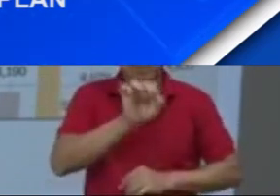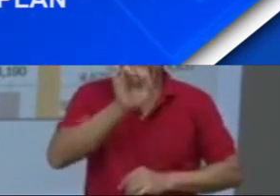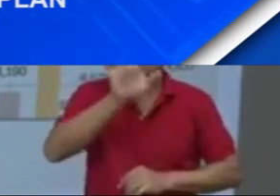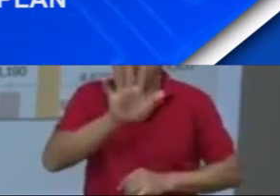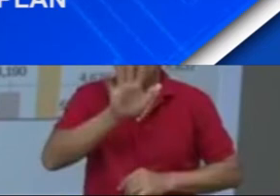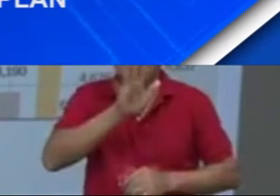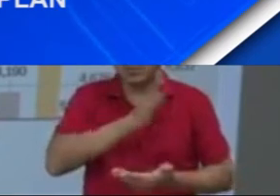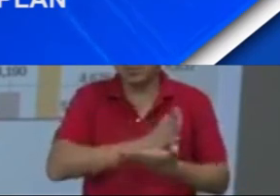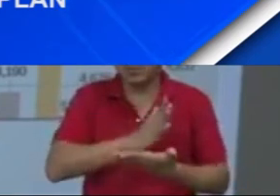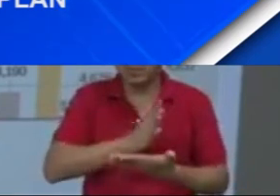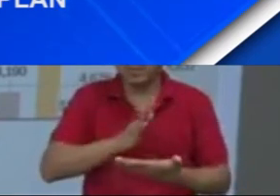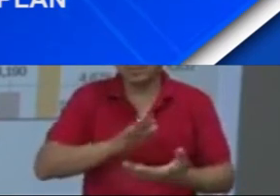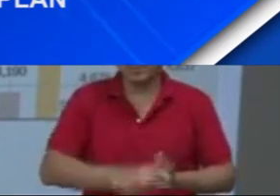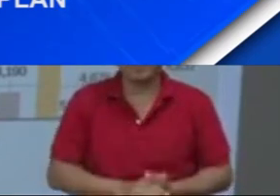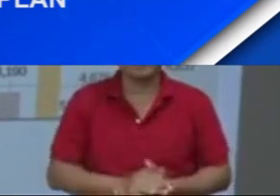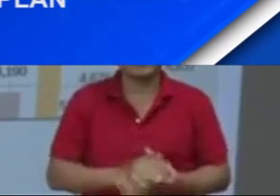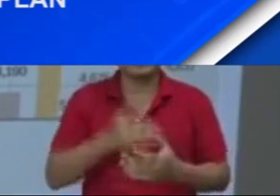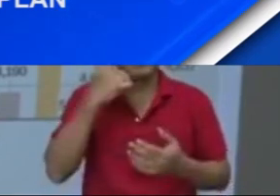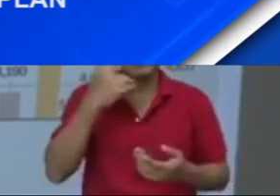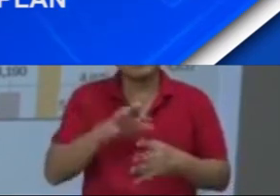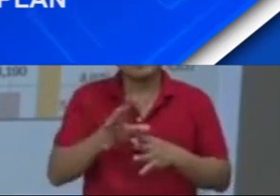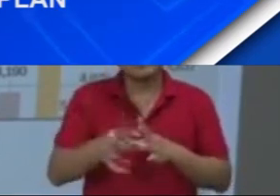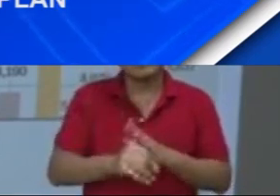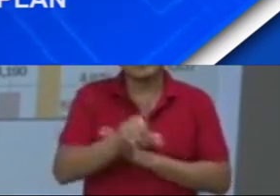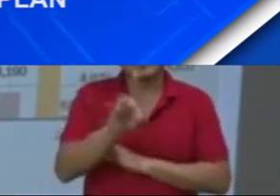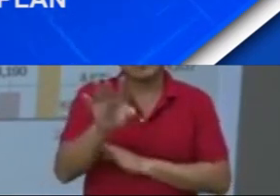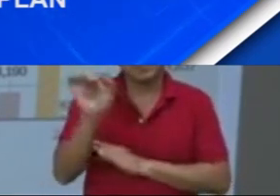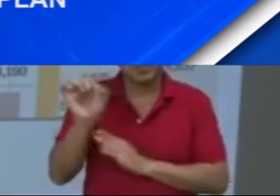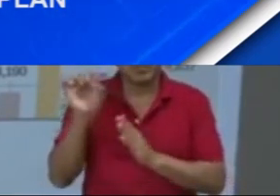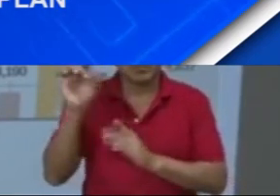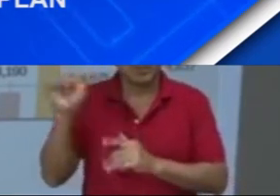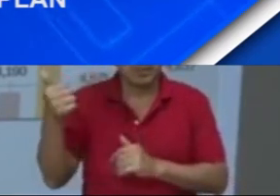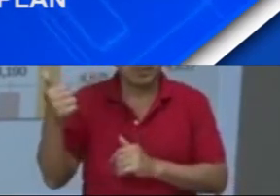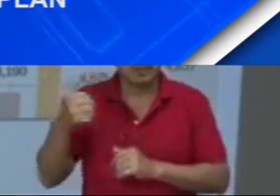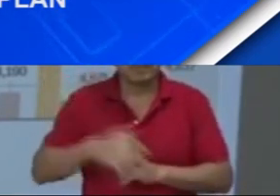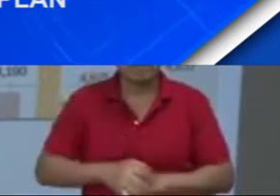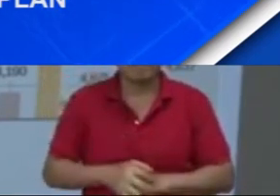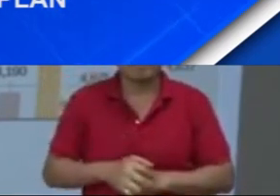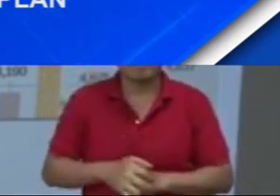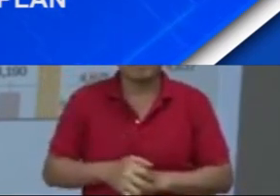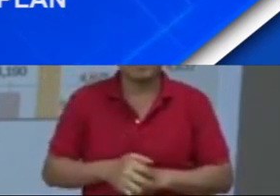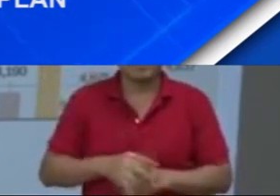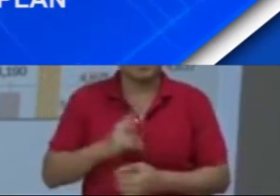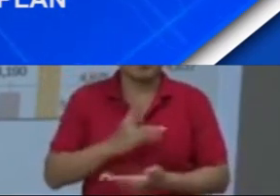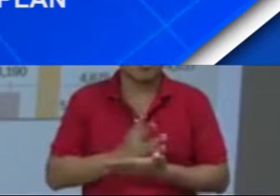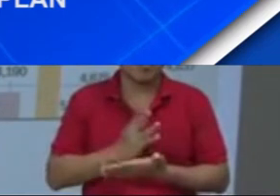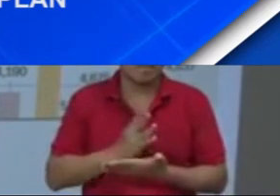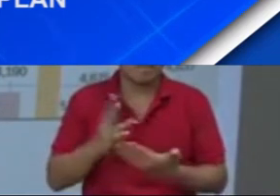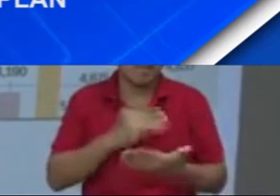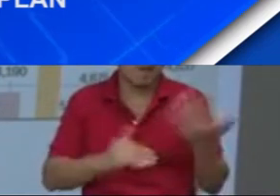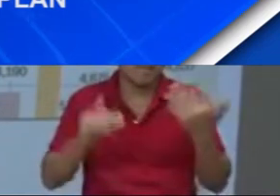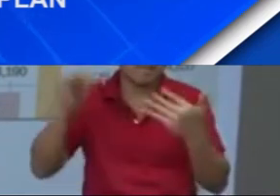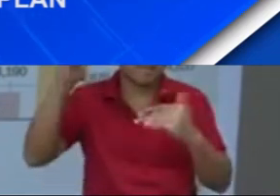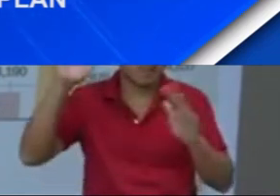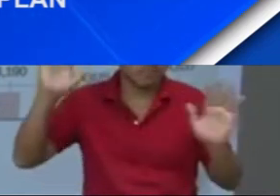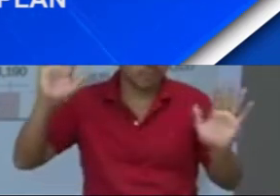2.5 veces. Saquemos la cuenta, 14.6, 7, el doble de posibilidades.